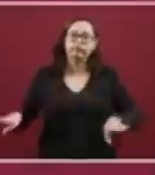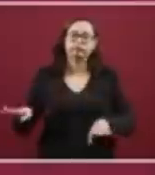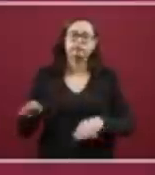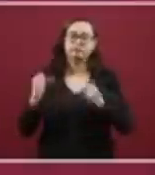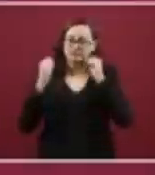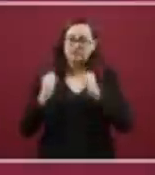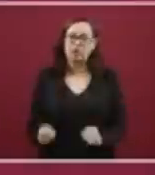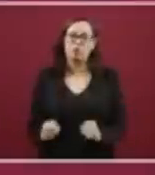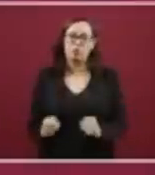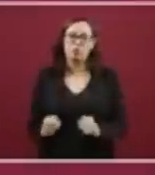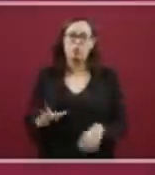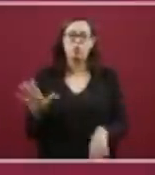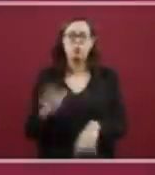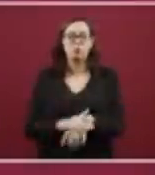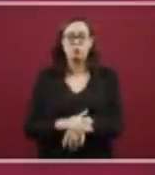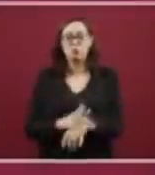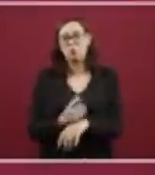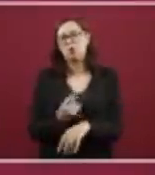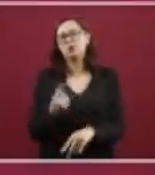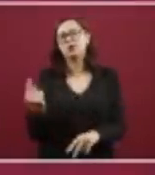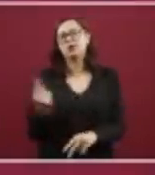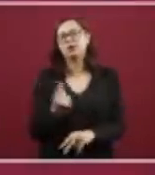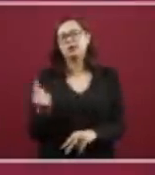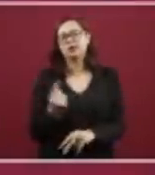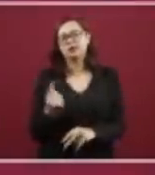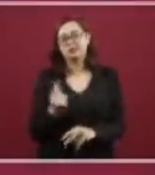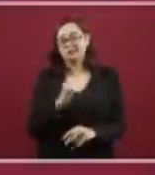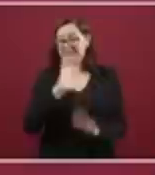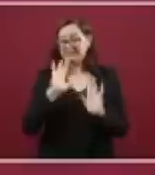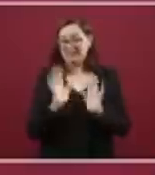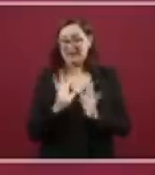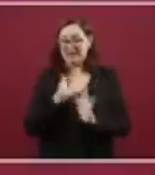se establece por ley